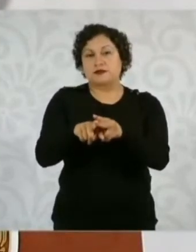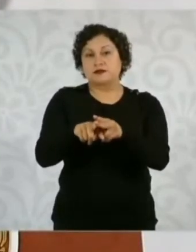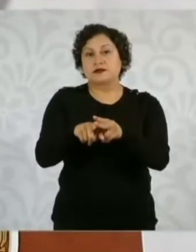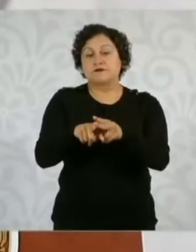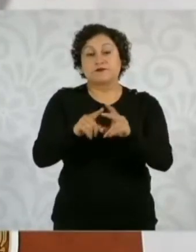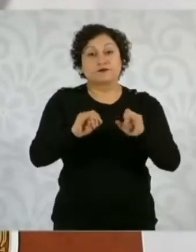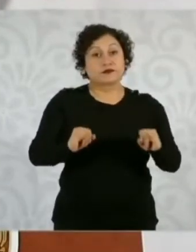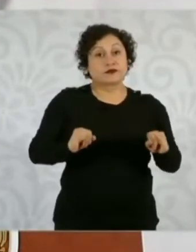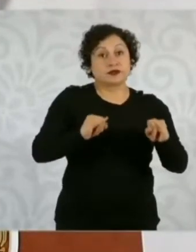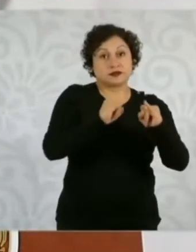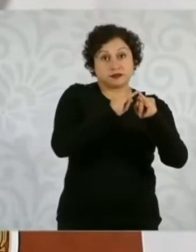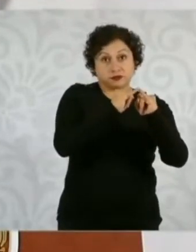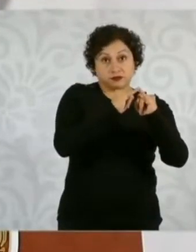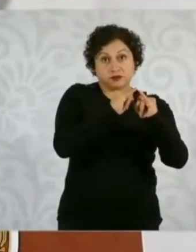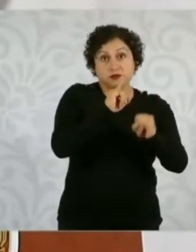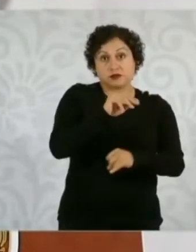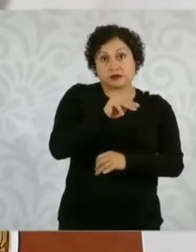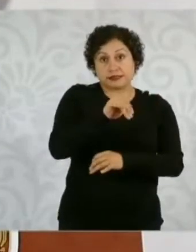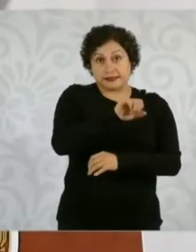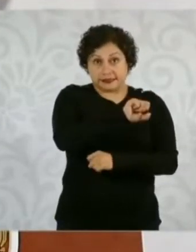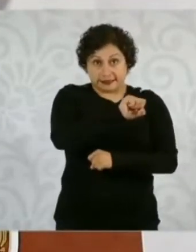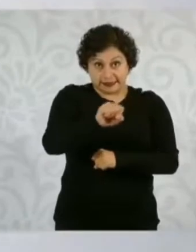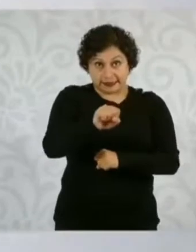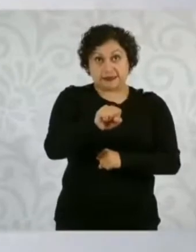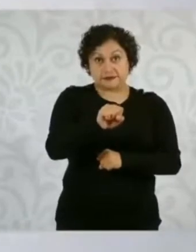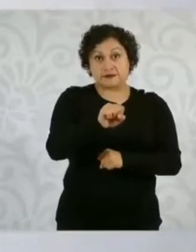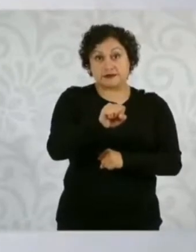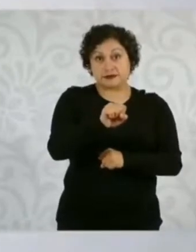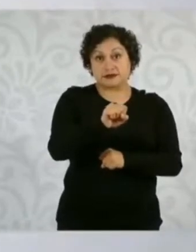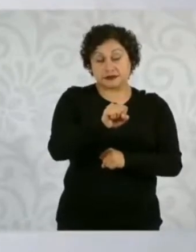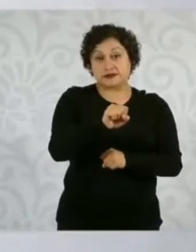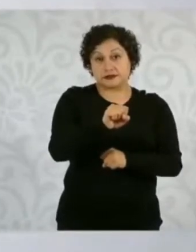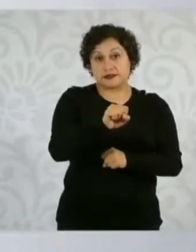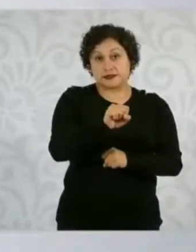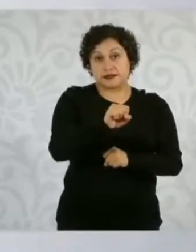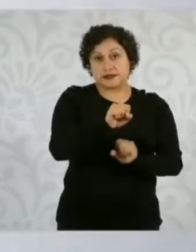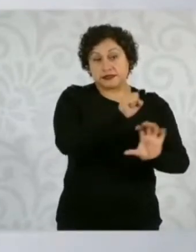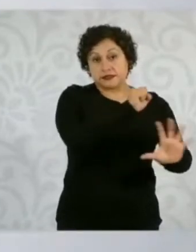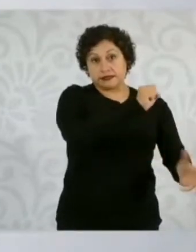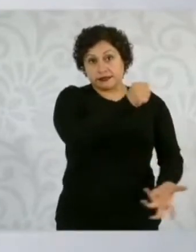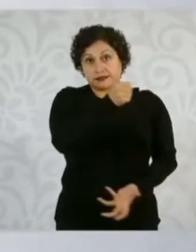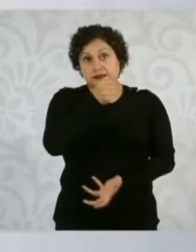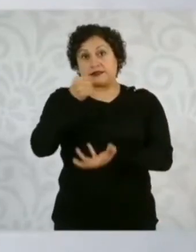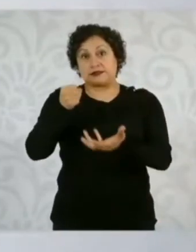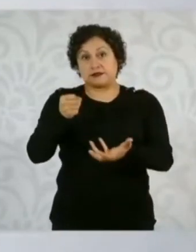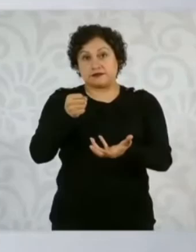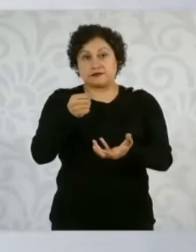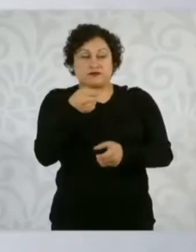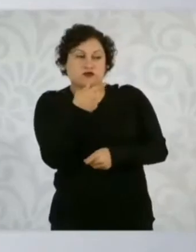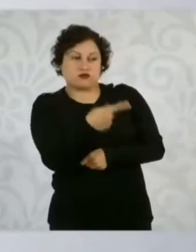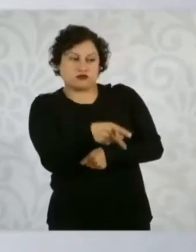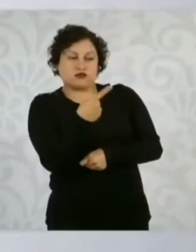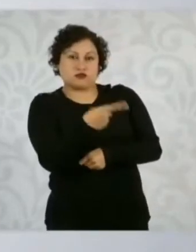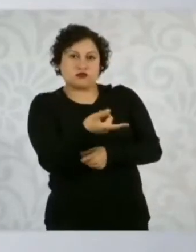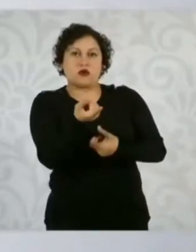Instituto Mexicano del Seguro Social, porque pues hay muchas adultas y adultos mayores que